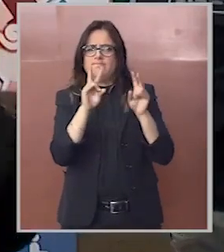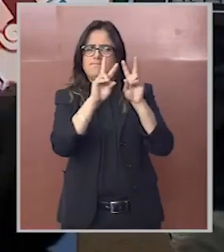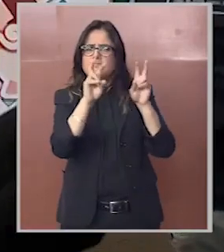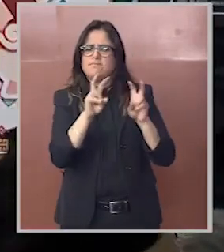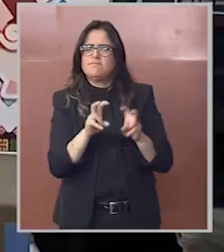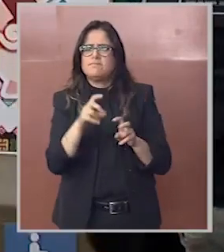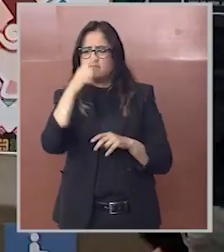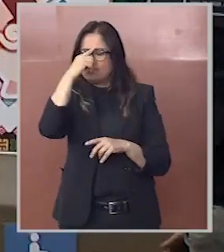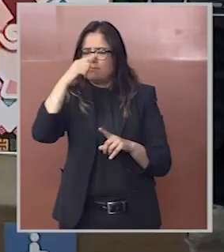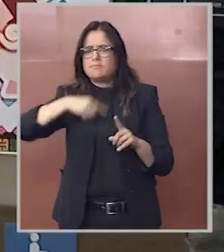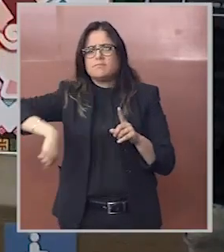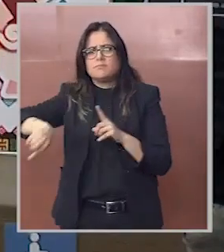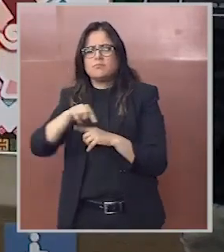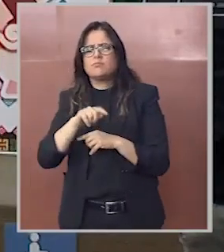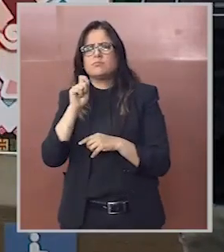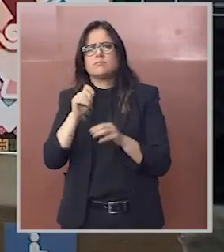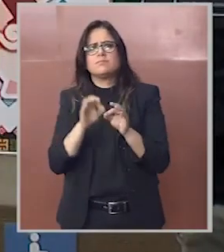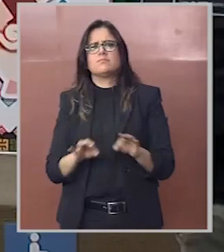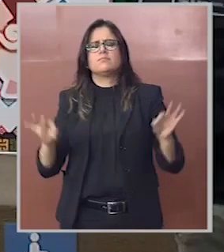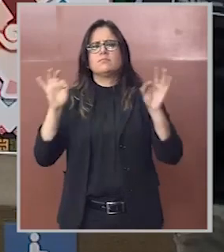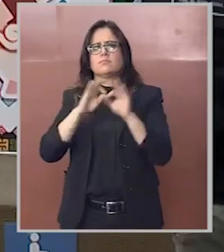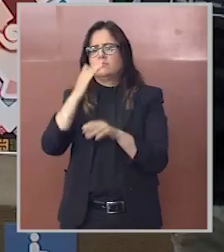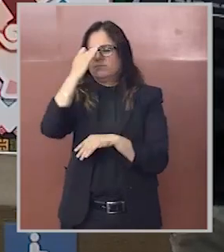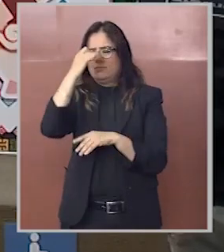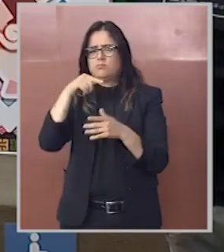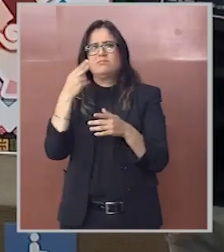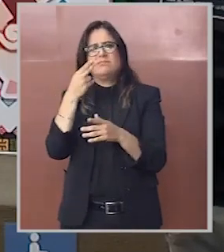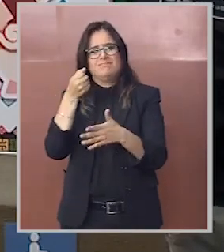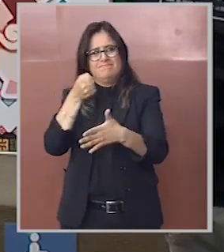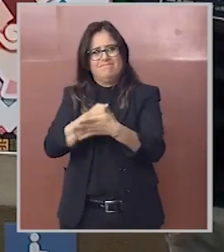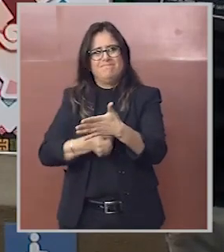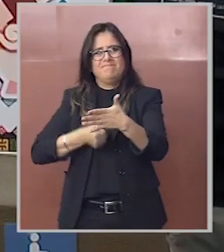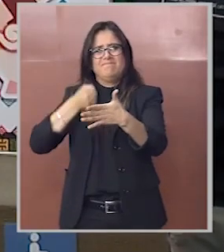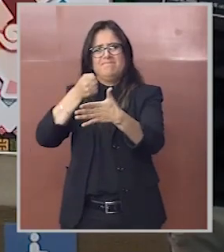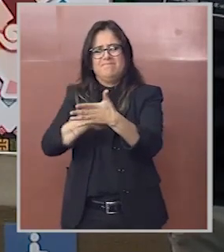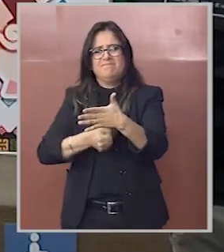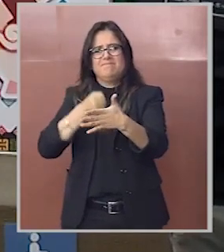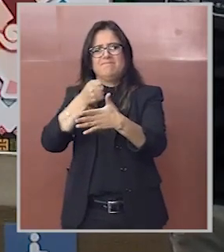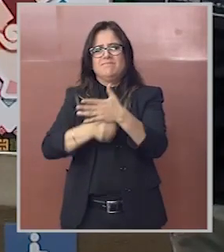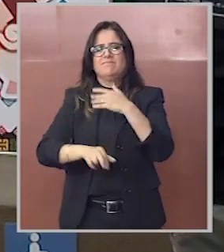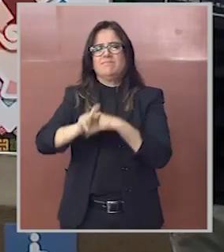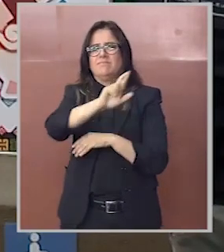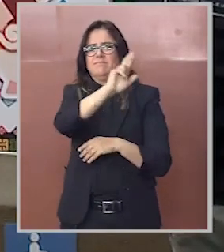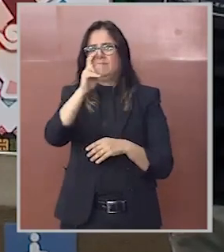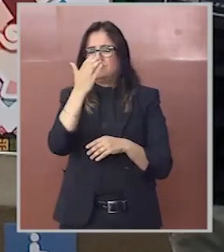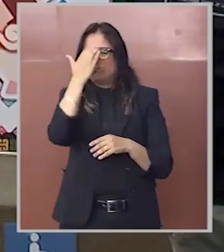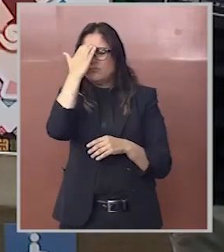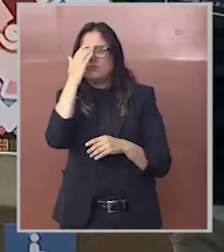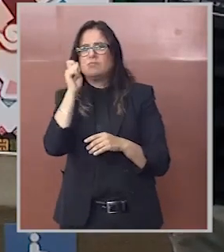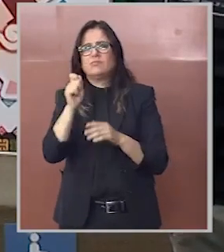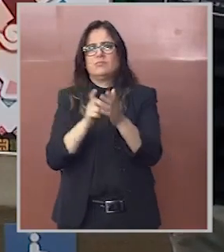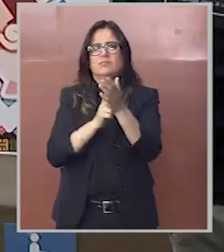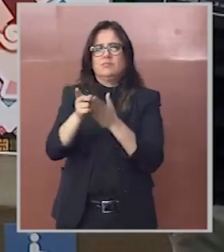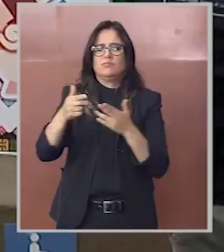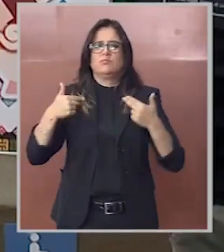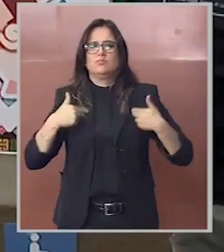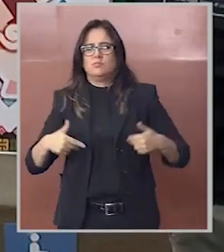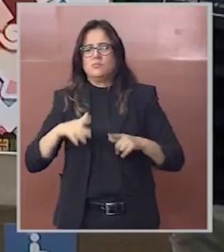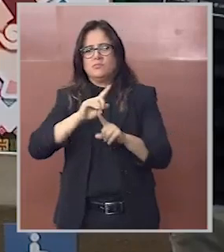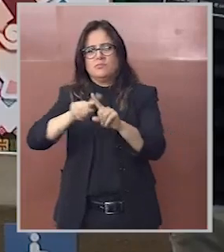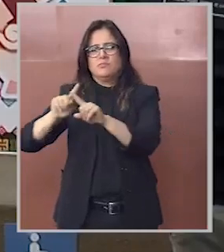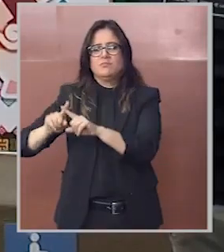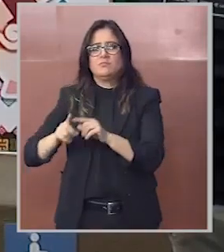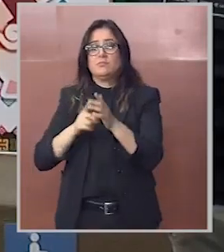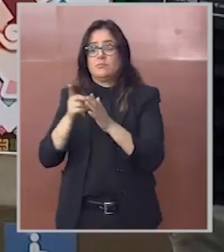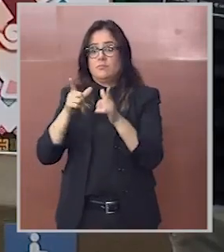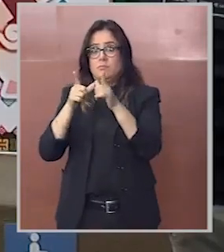importante todo el tiempo seguir exigiendo el cumplimiento el reconocimiento y cumplimiento de nuestros derechos y bueno los derechos lingüísticos son parte